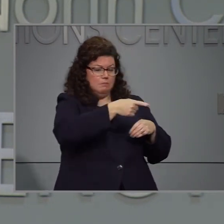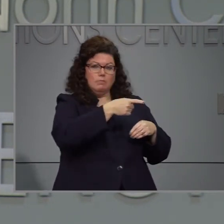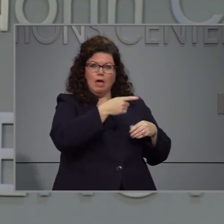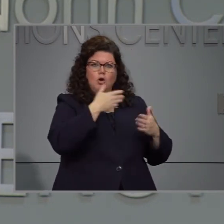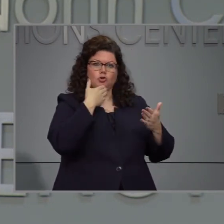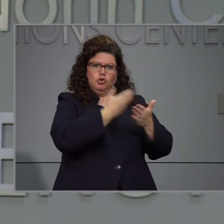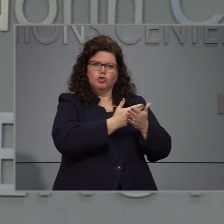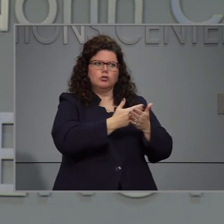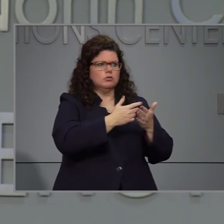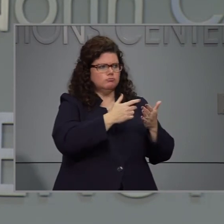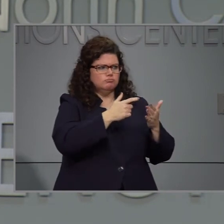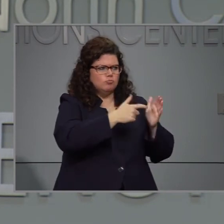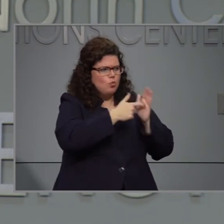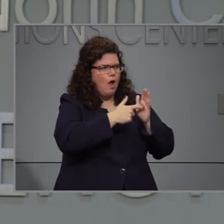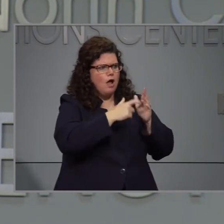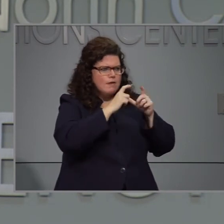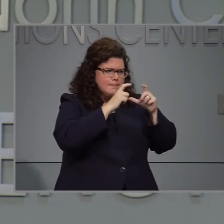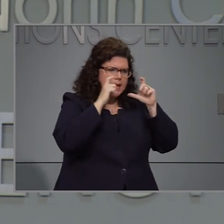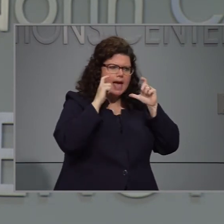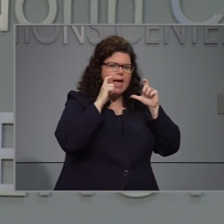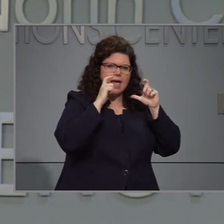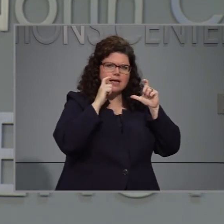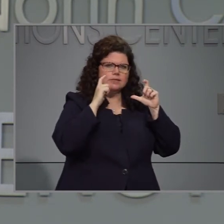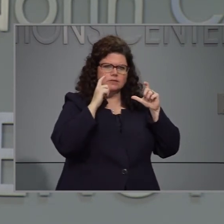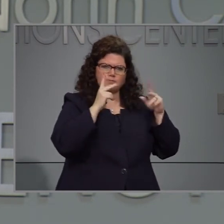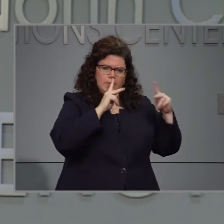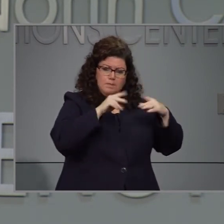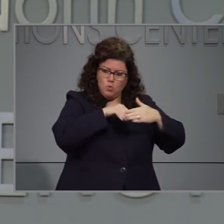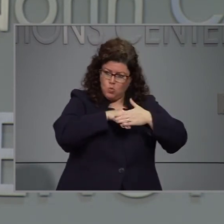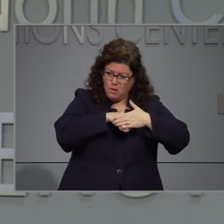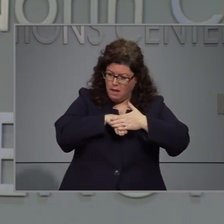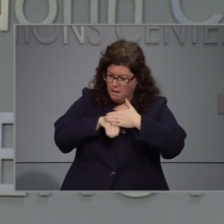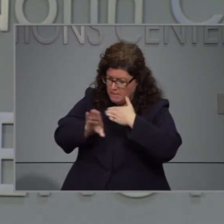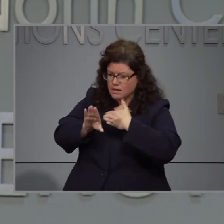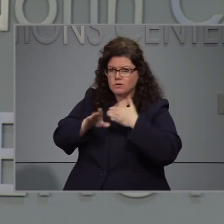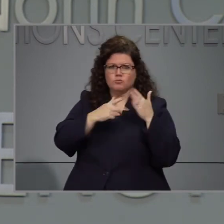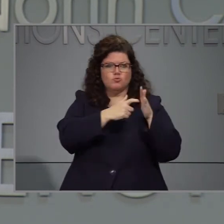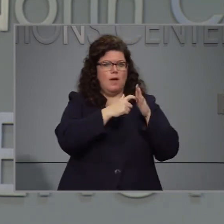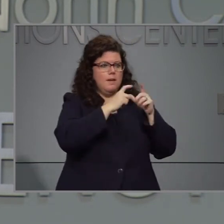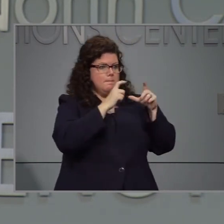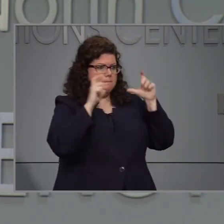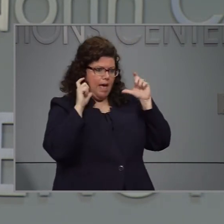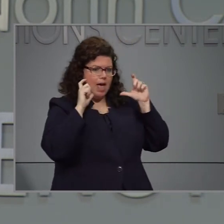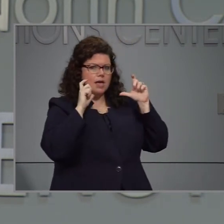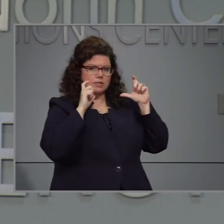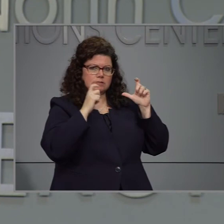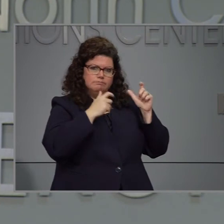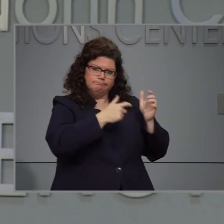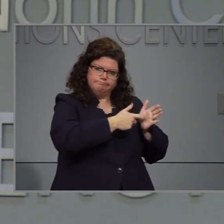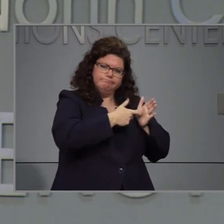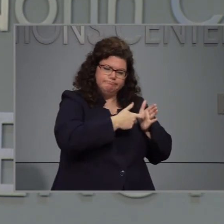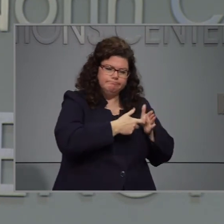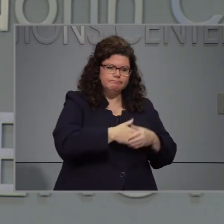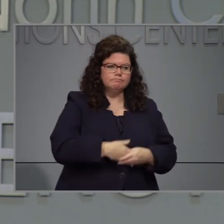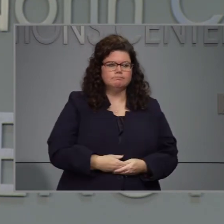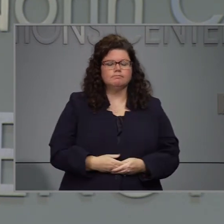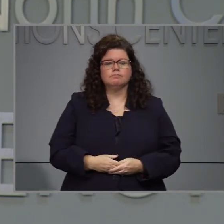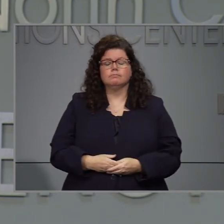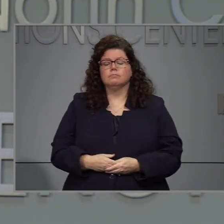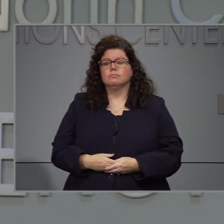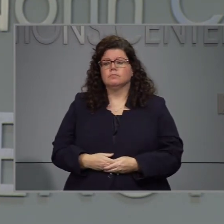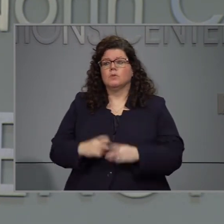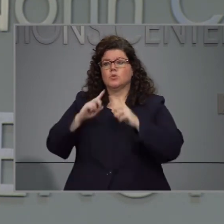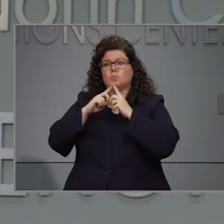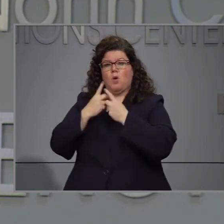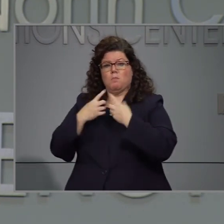un mejor trabajo asegurándose que la gente que entra a su negocio traiga cubrebocas. El Departamento de